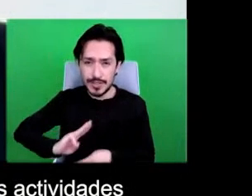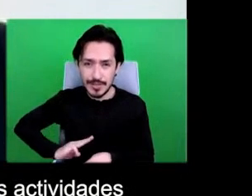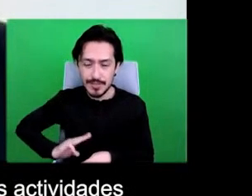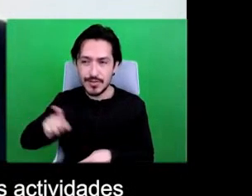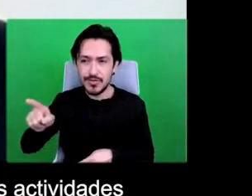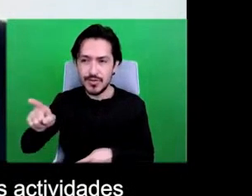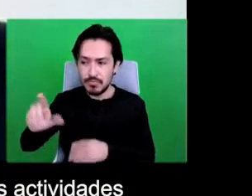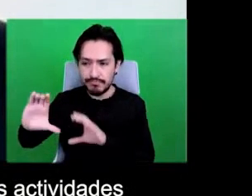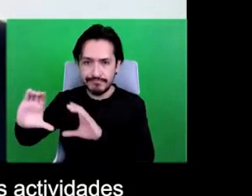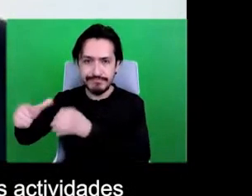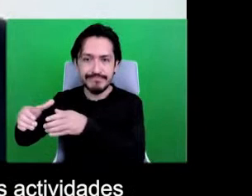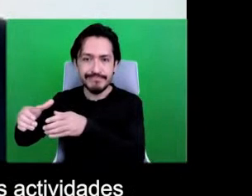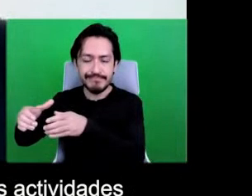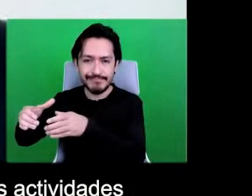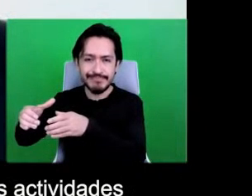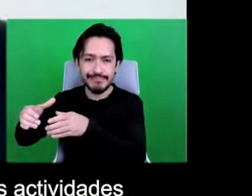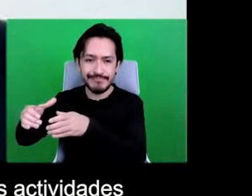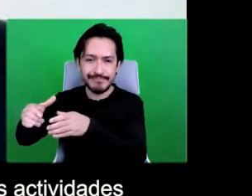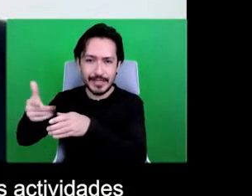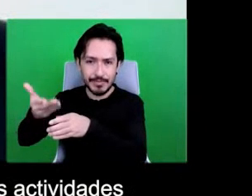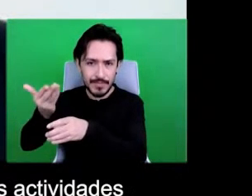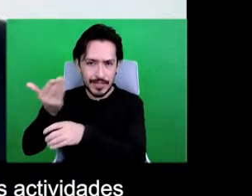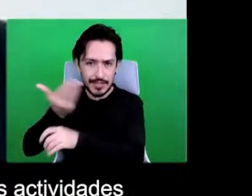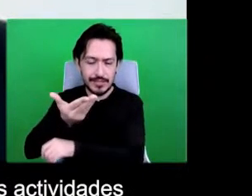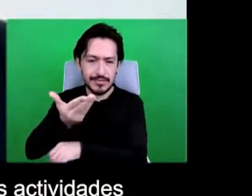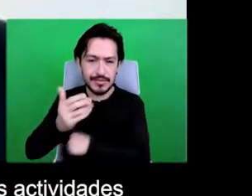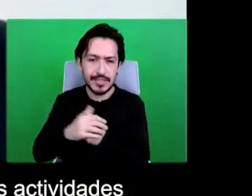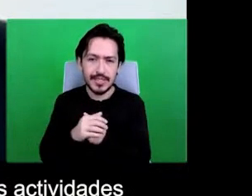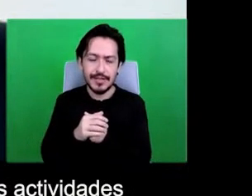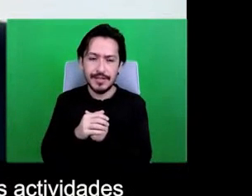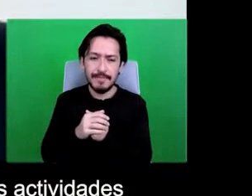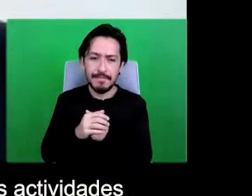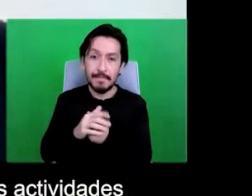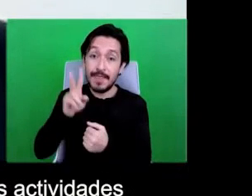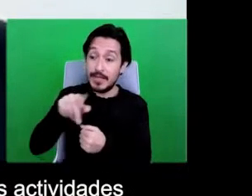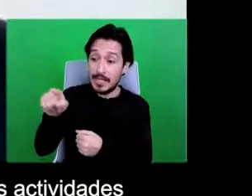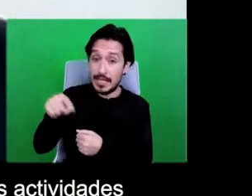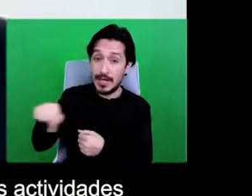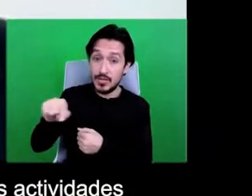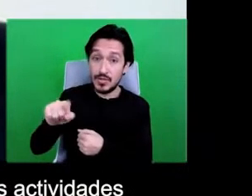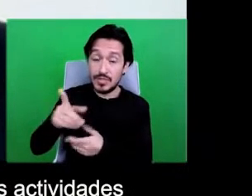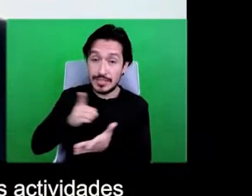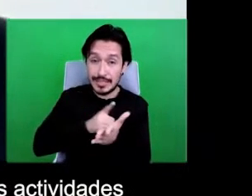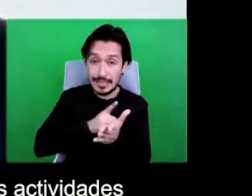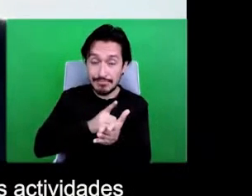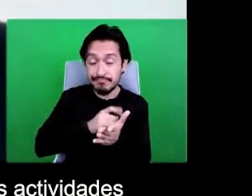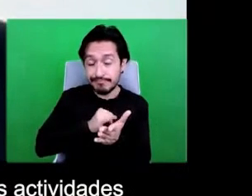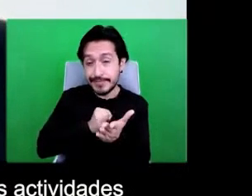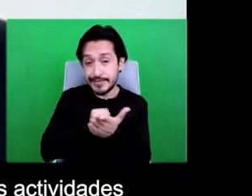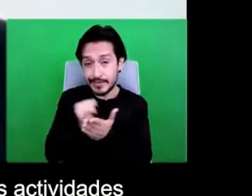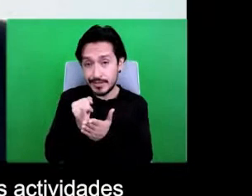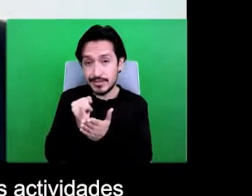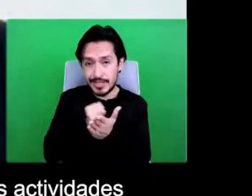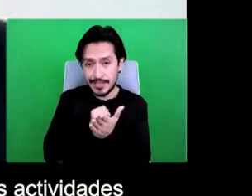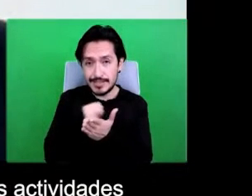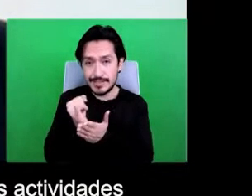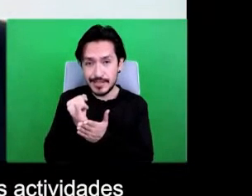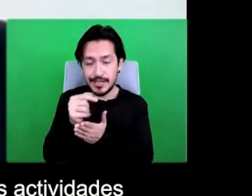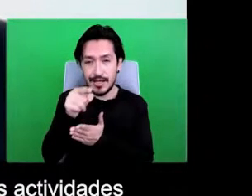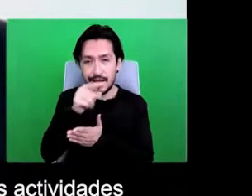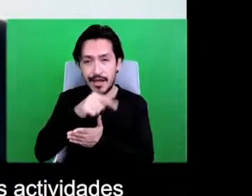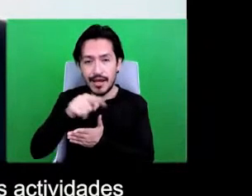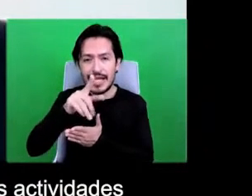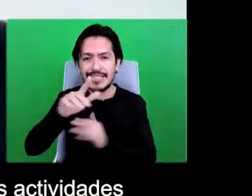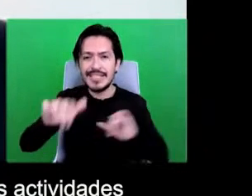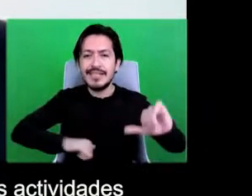nivel municipal, que sería la que diera pie a las actividades culturales anuales o en este caso